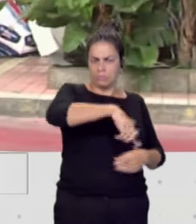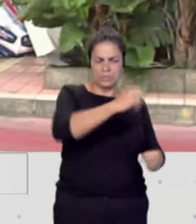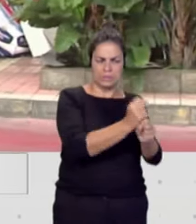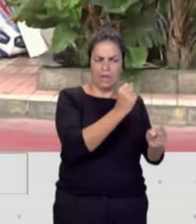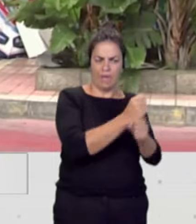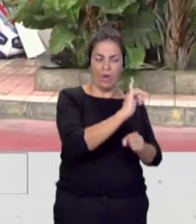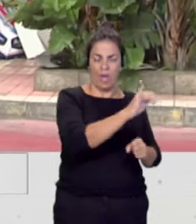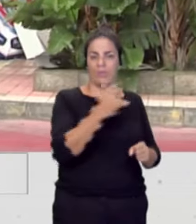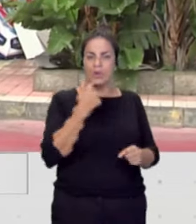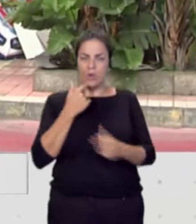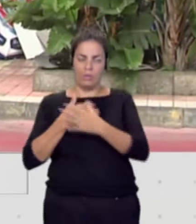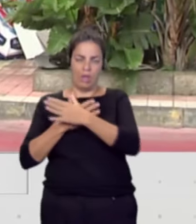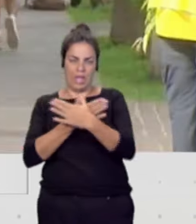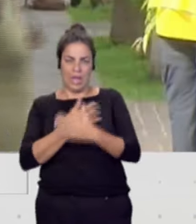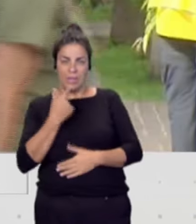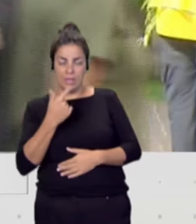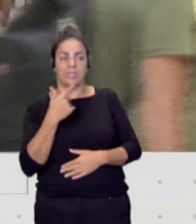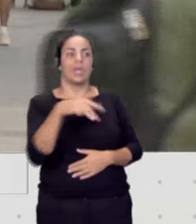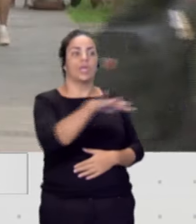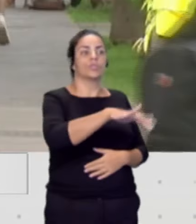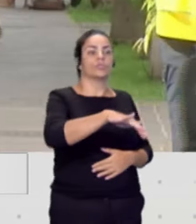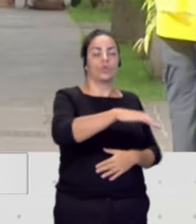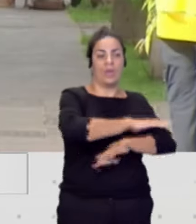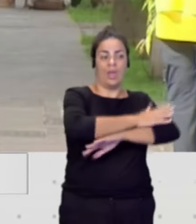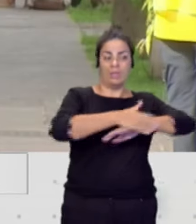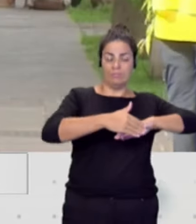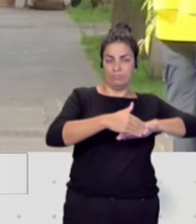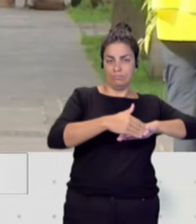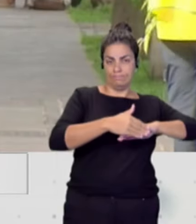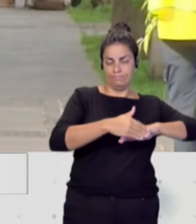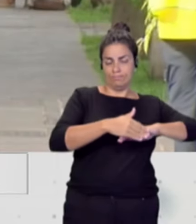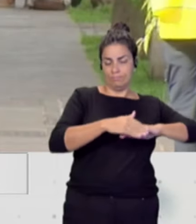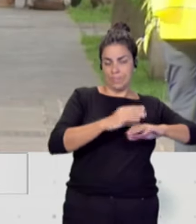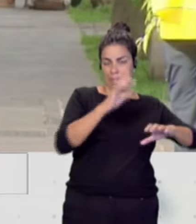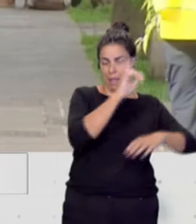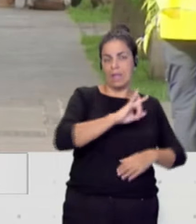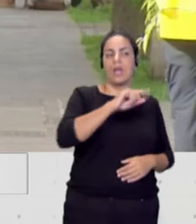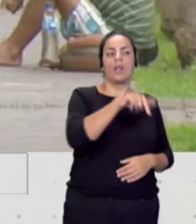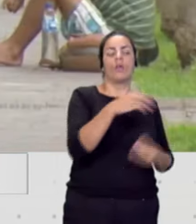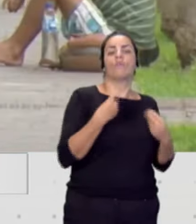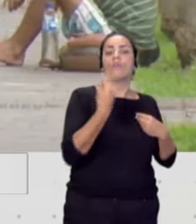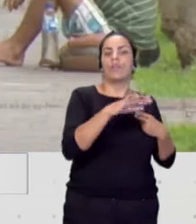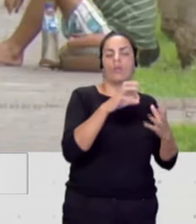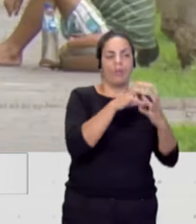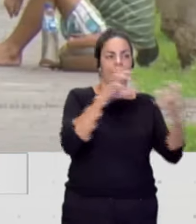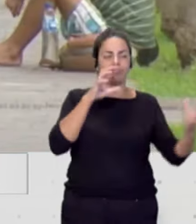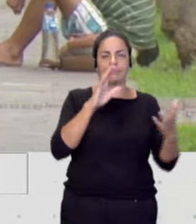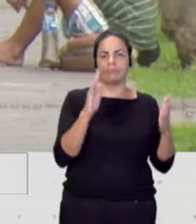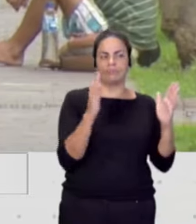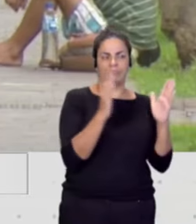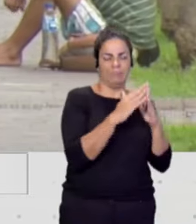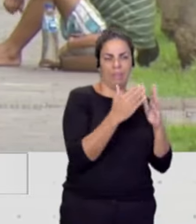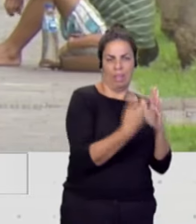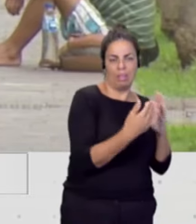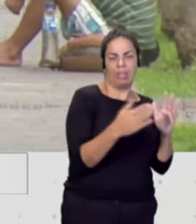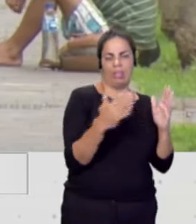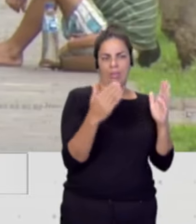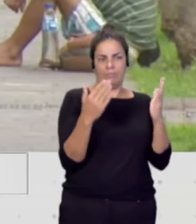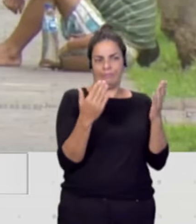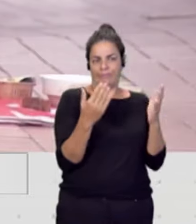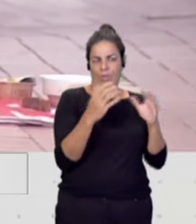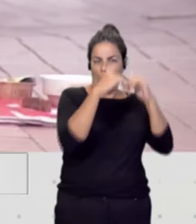en los litorales costeros de Canarias tienen que recurrir a vivir en caravana, en vivienda, en chabolas y en cuevas. Bueno, y es verdad